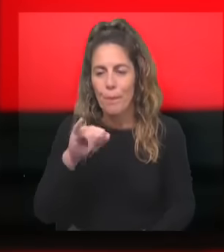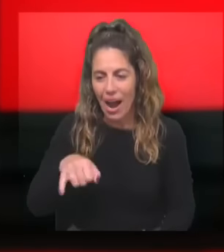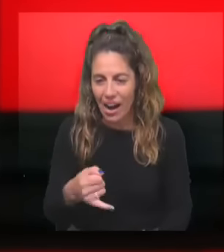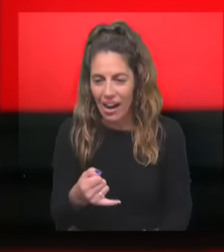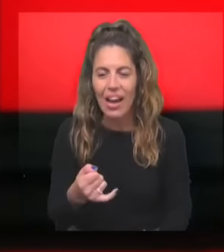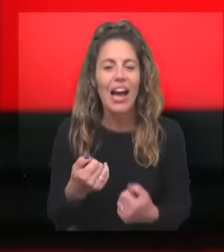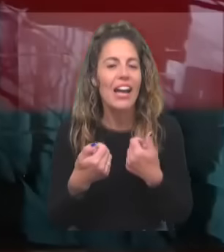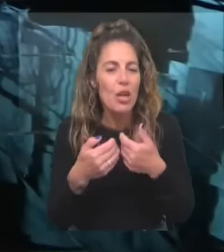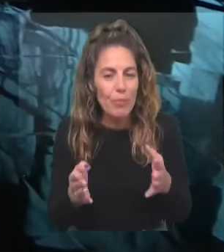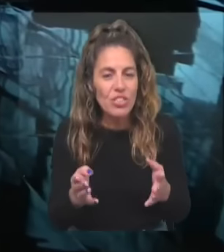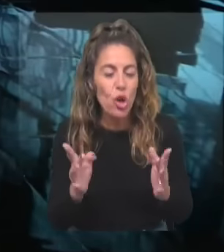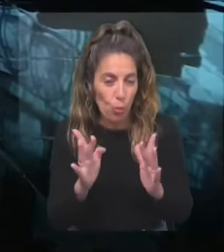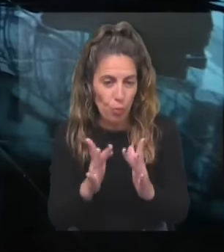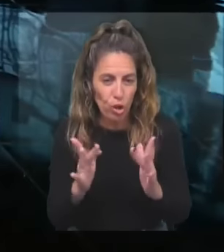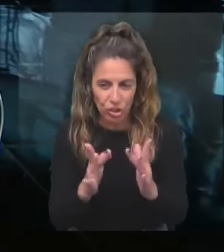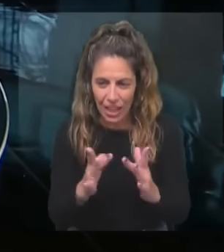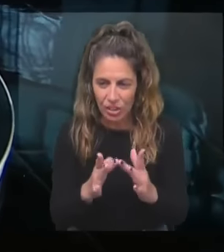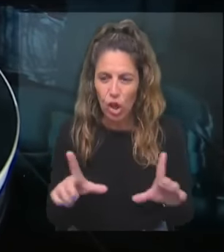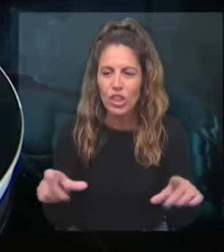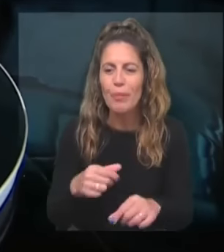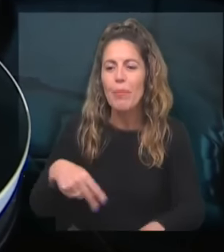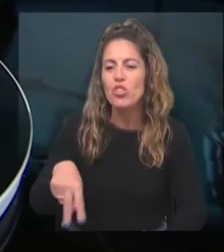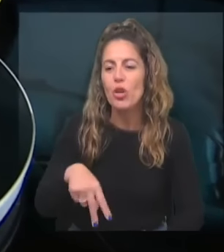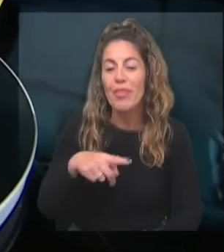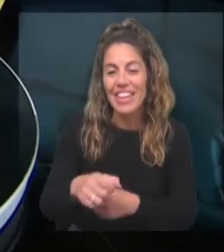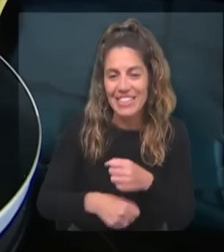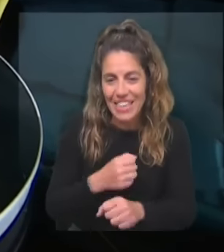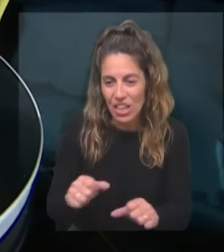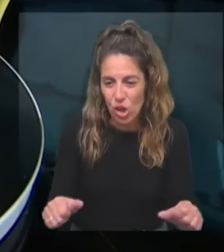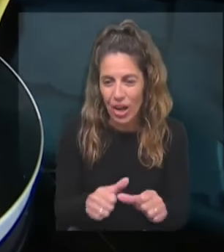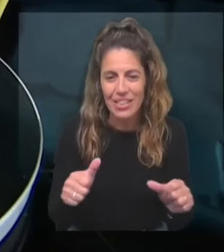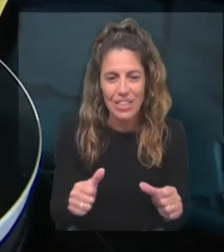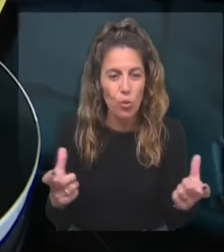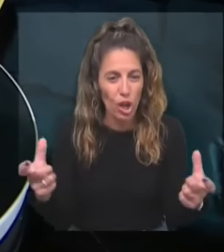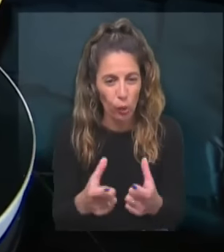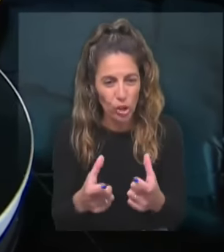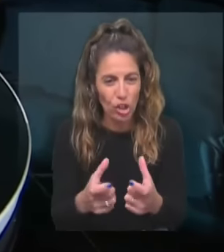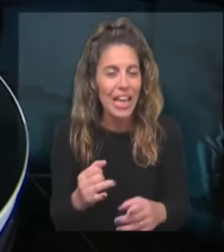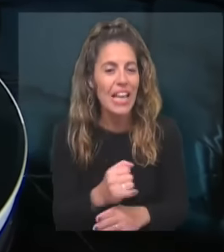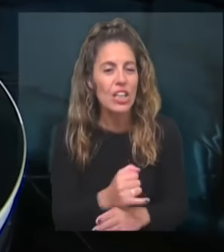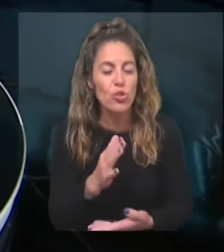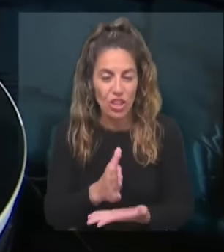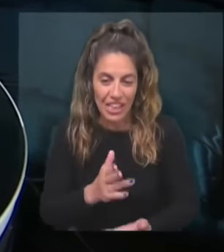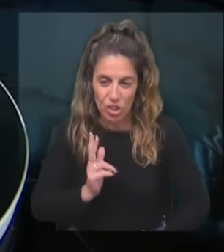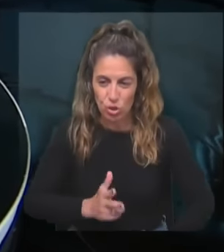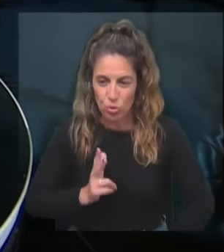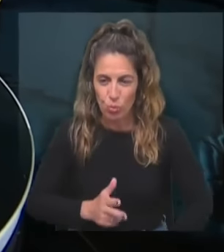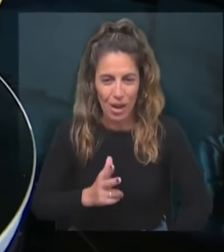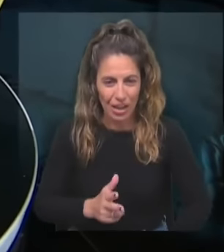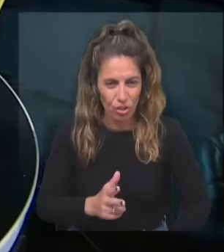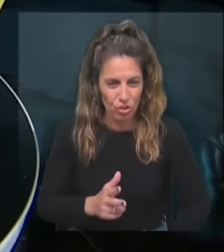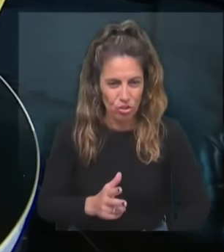de redes, de contactos. Terminamos en noviembre de ese año haciendo una reunión en la Institución de Derechos Humanos, reuniendo creo que eran